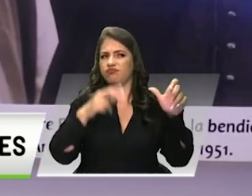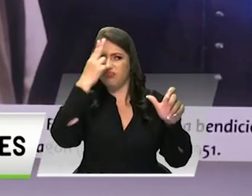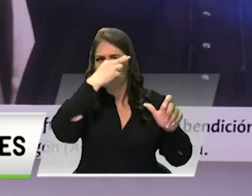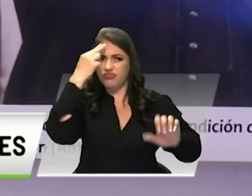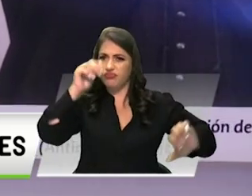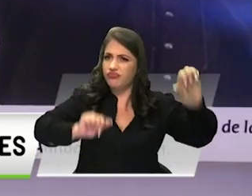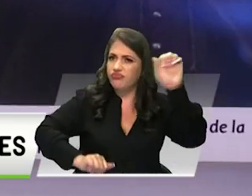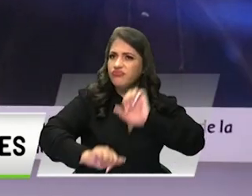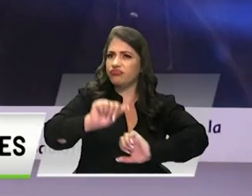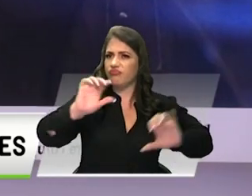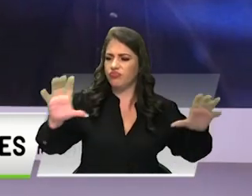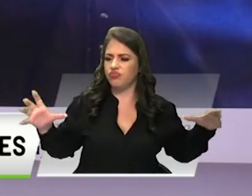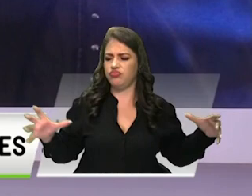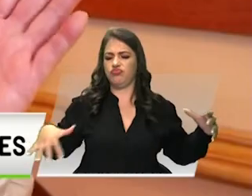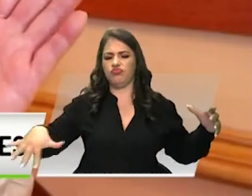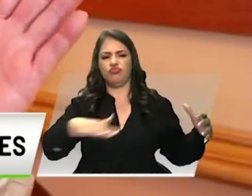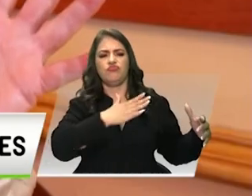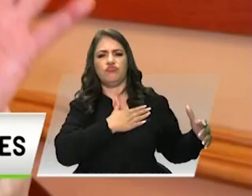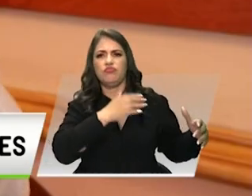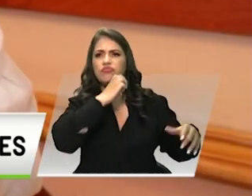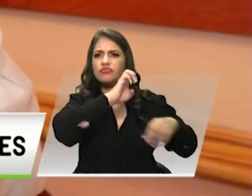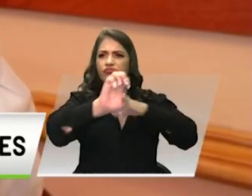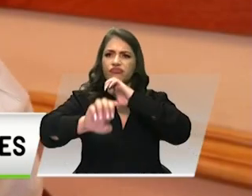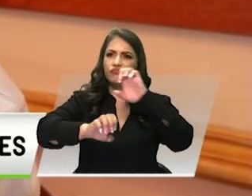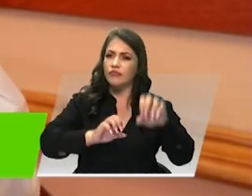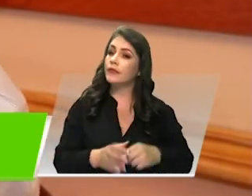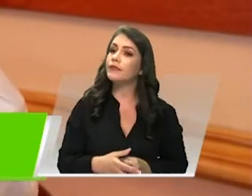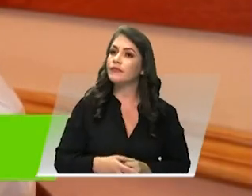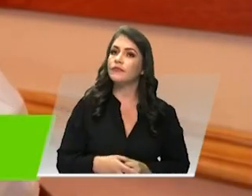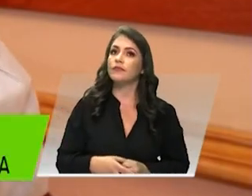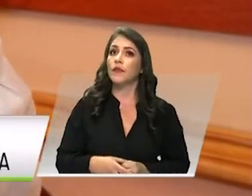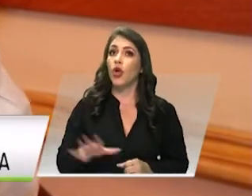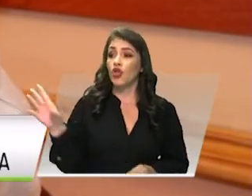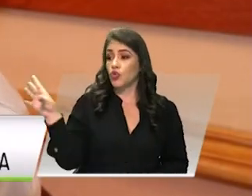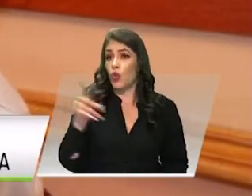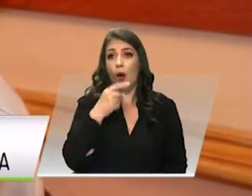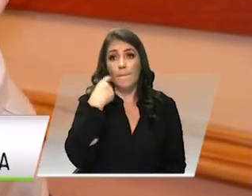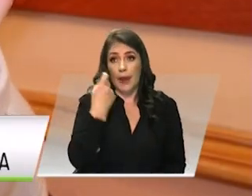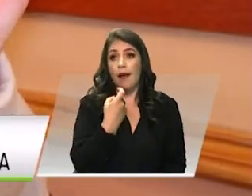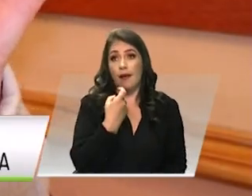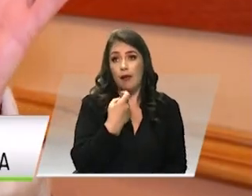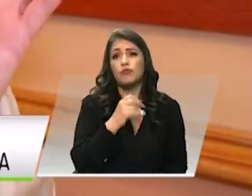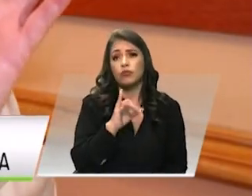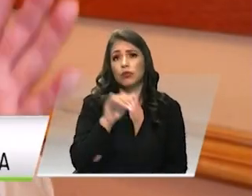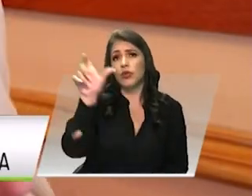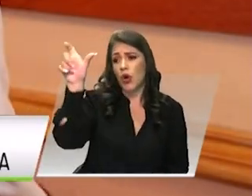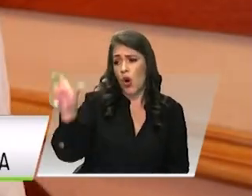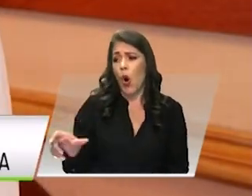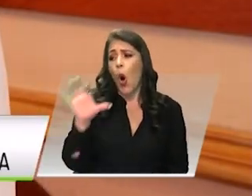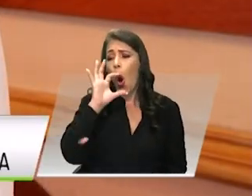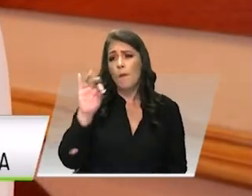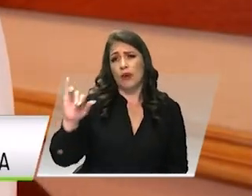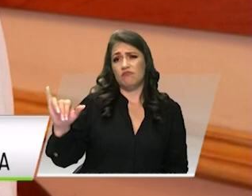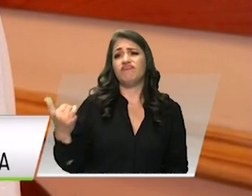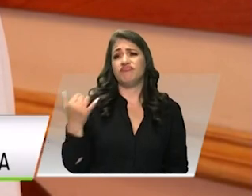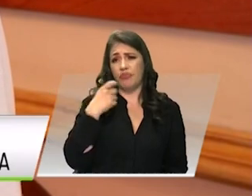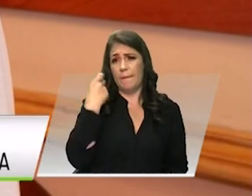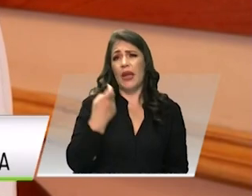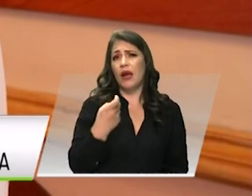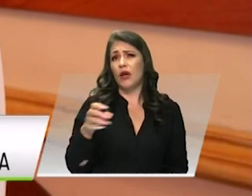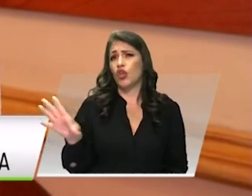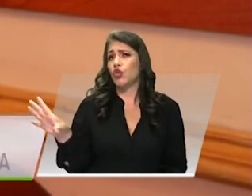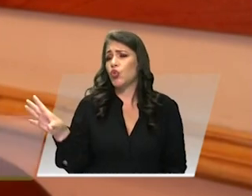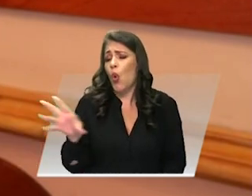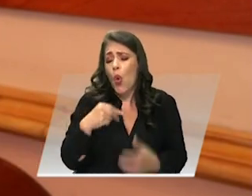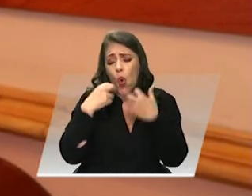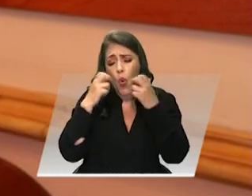su legado como evangelizador. Cierto, sabemos que todos somos pecadores, él también lo fue con seguridad, que, cierto, todo ser